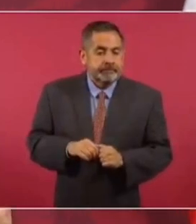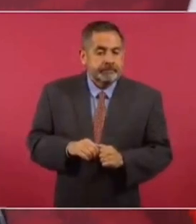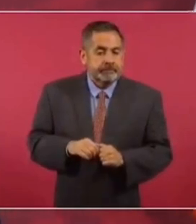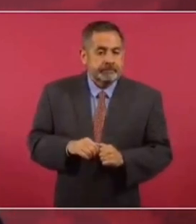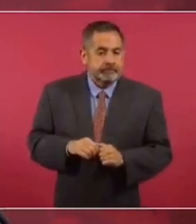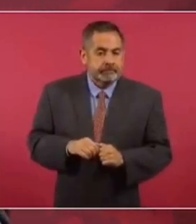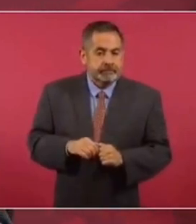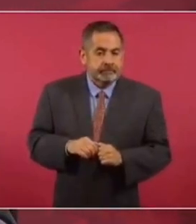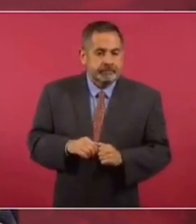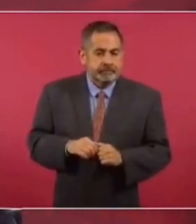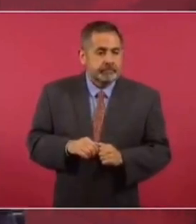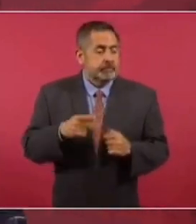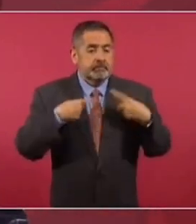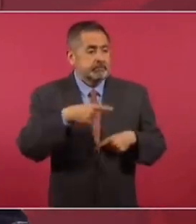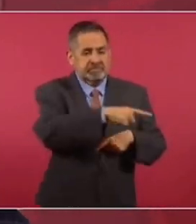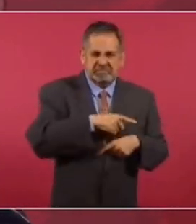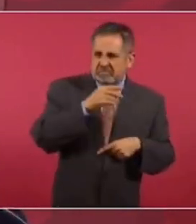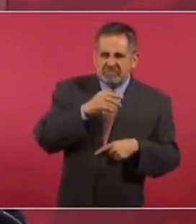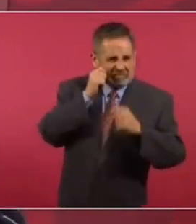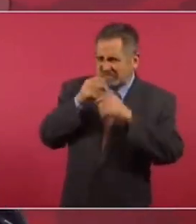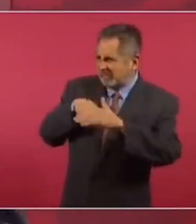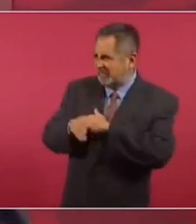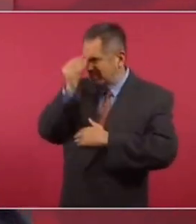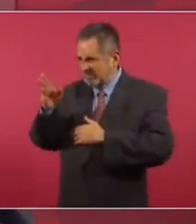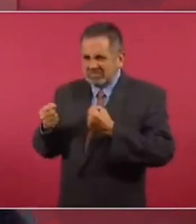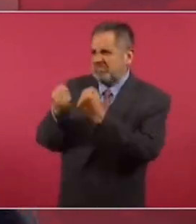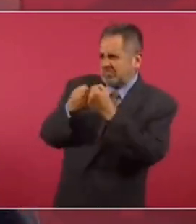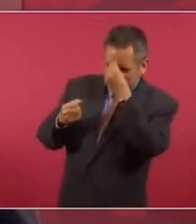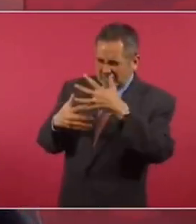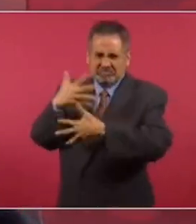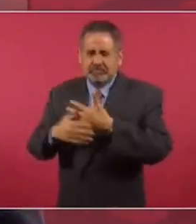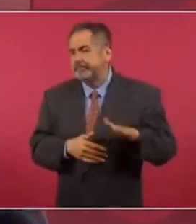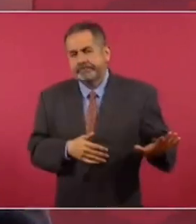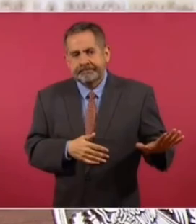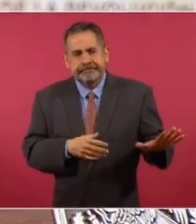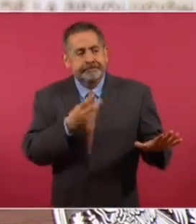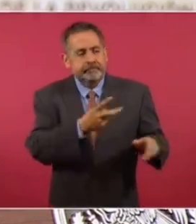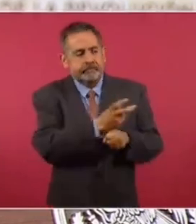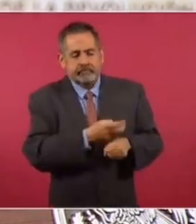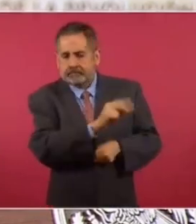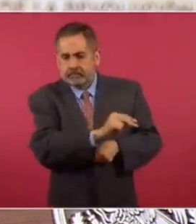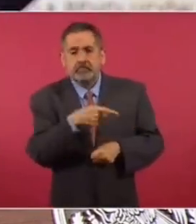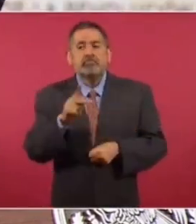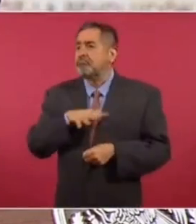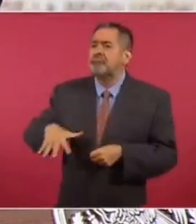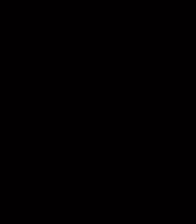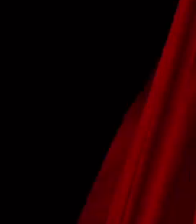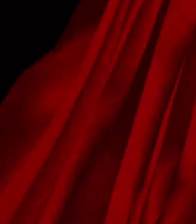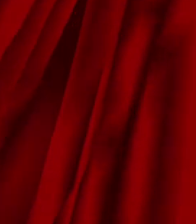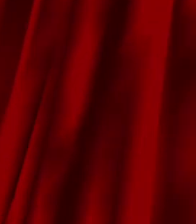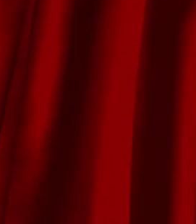para provocadores y violentos. Pero todo el pueblo.